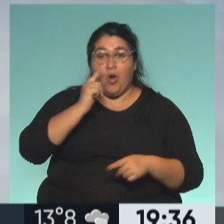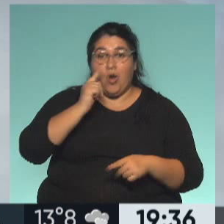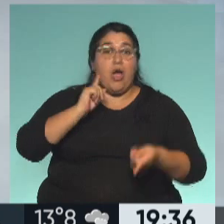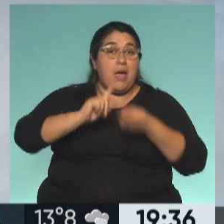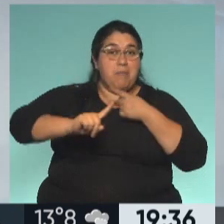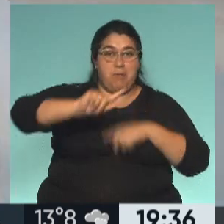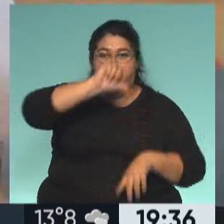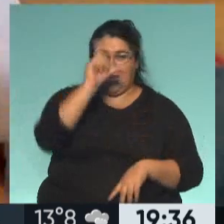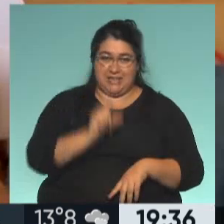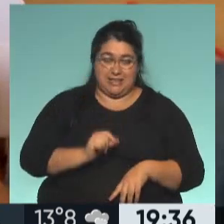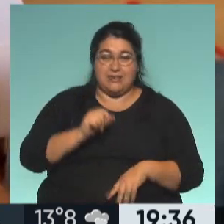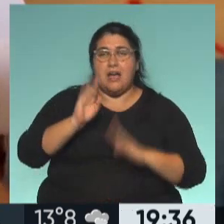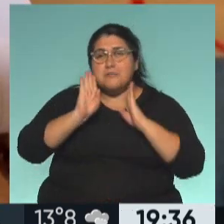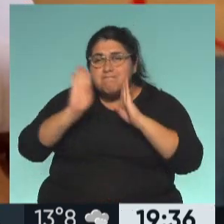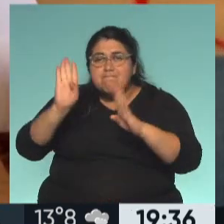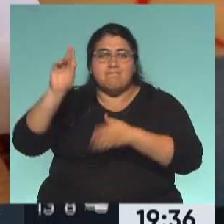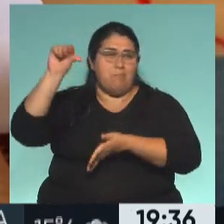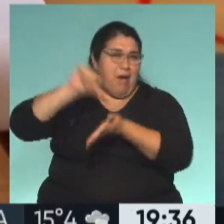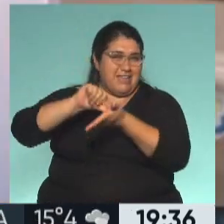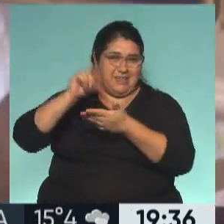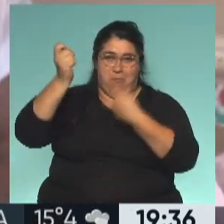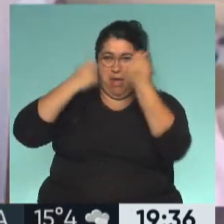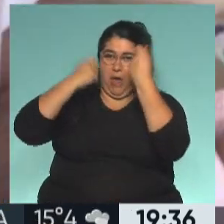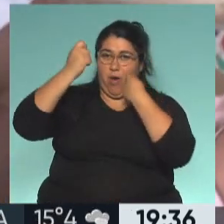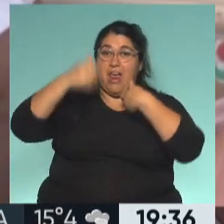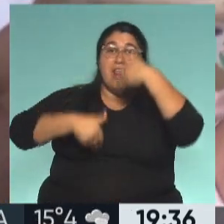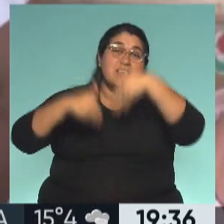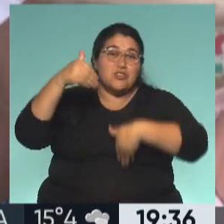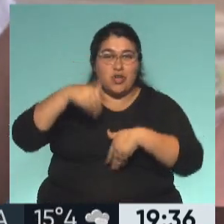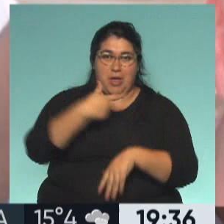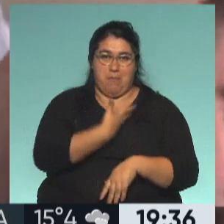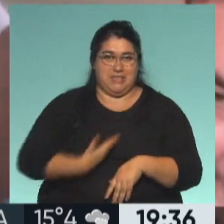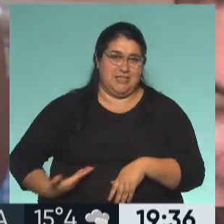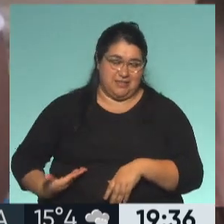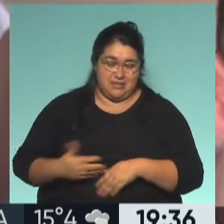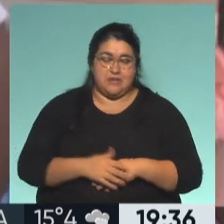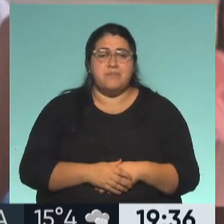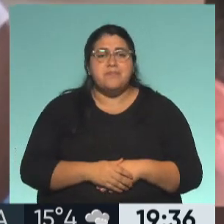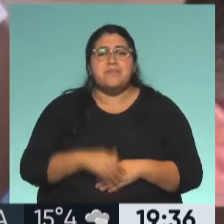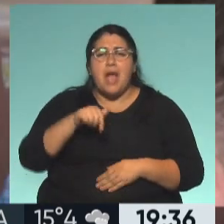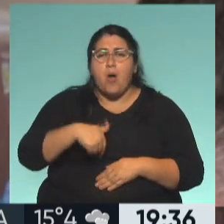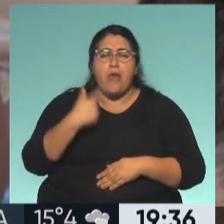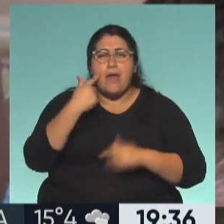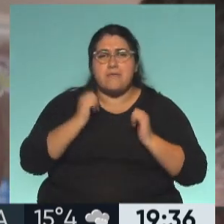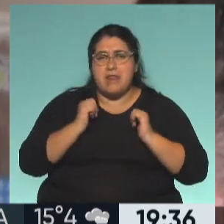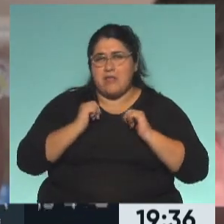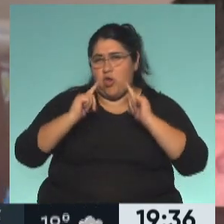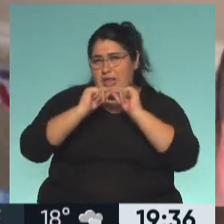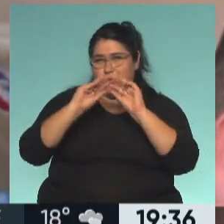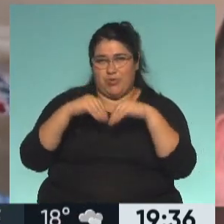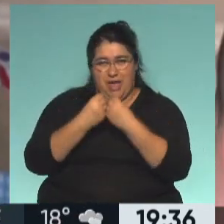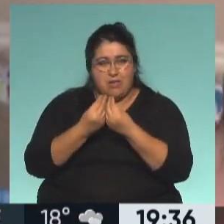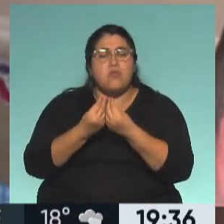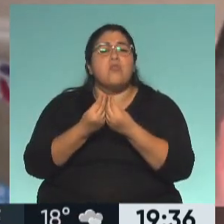Muy pendientes de lo que ocurre en Paraguay, donde hubo elecciones presidenciales este domingo, y estamos siguiendo los resultados, porque hay una